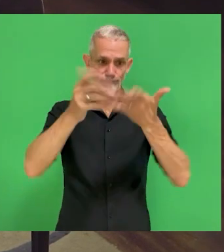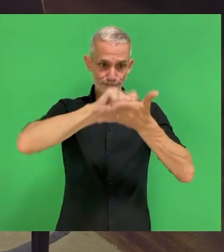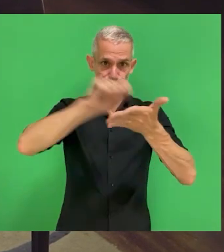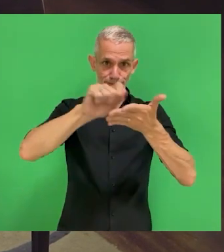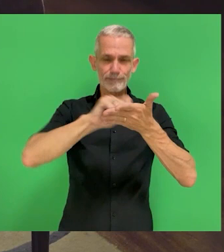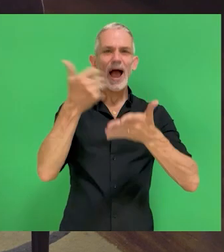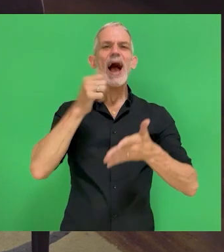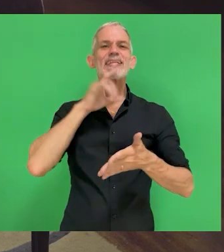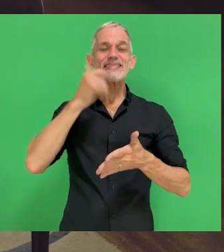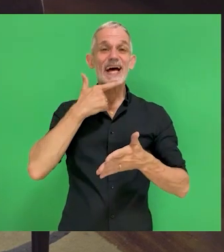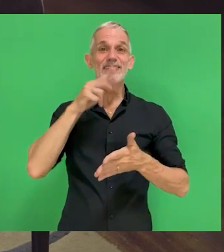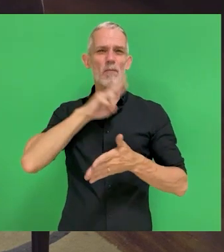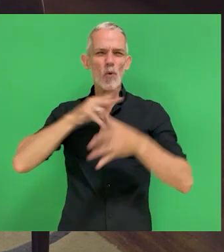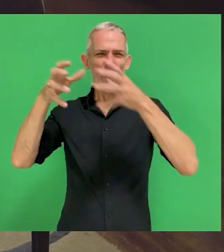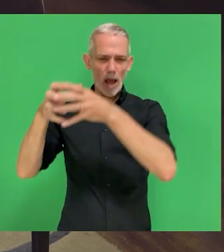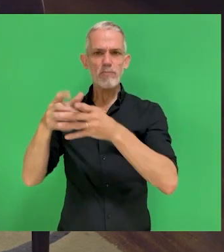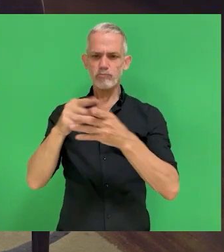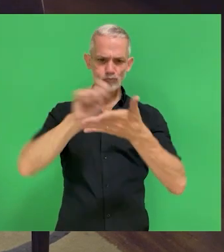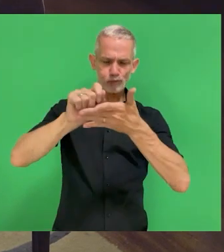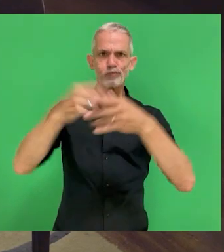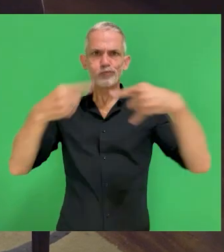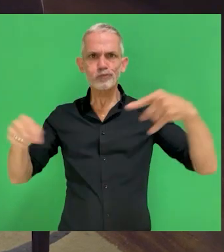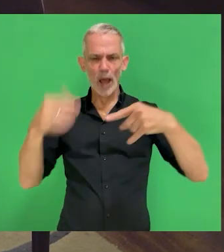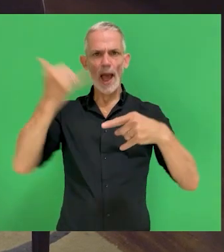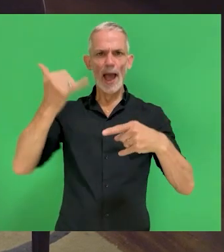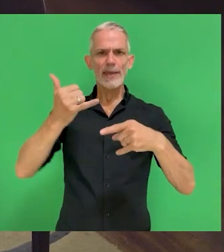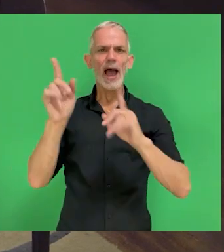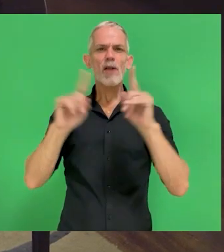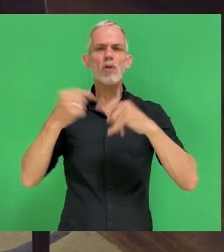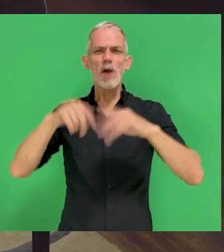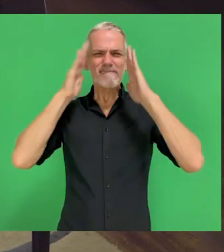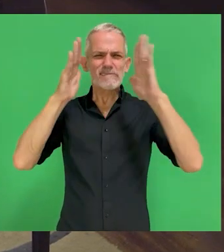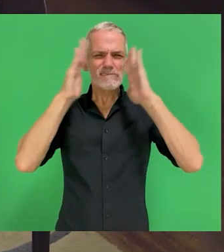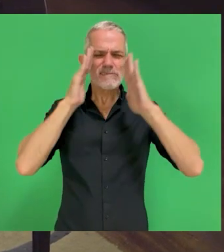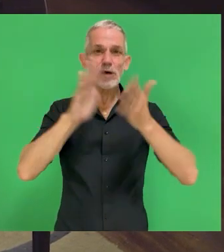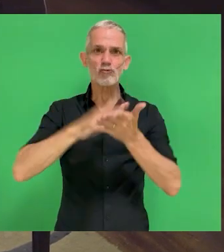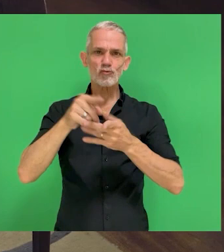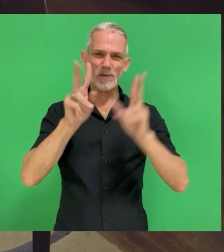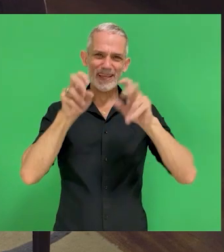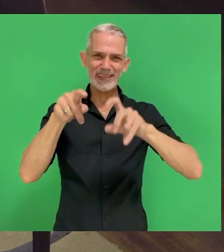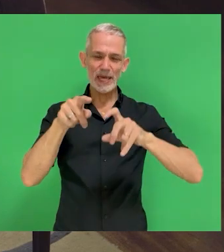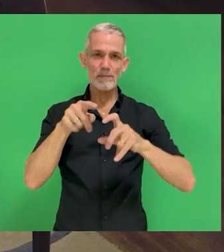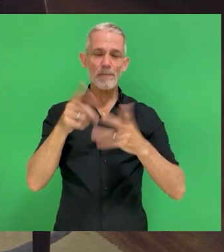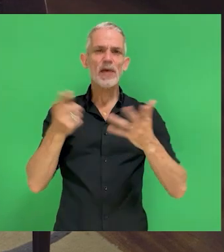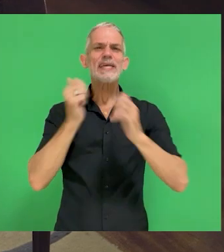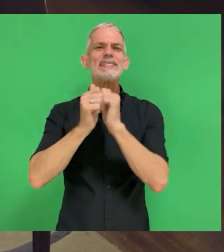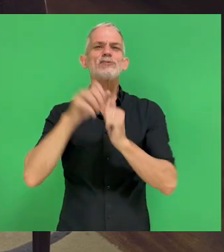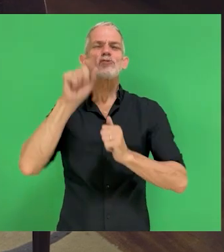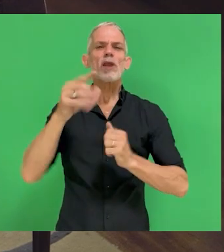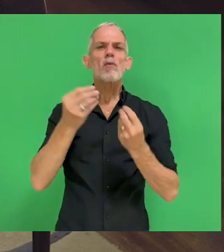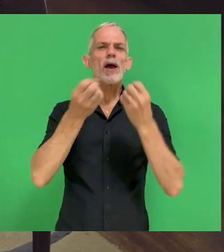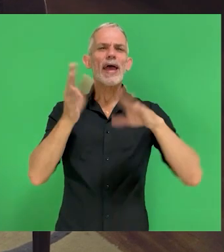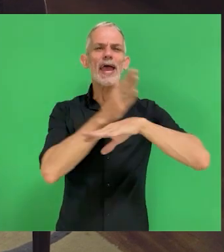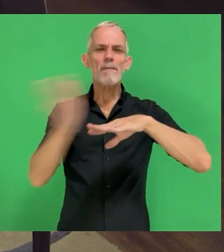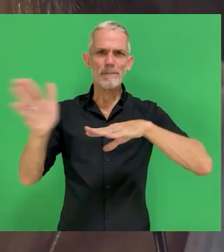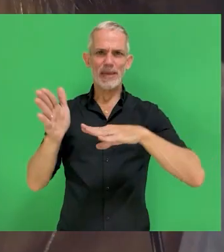rama femenina, hay objetos o documentos que muestran cierta obsesión con el tema. Marca una historia de dónde se inicia